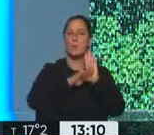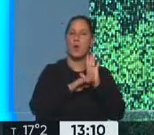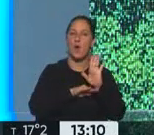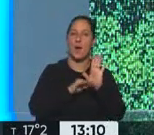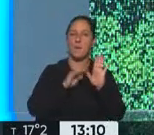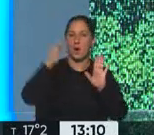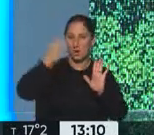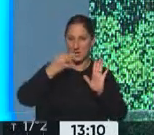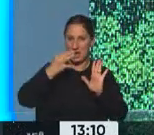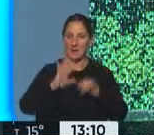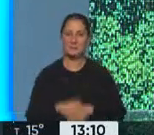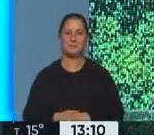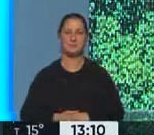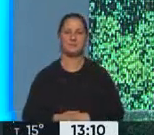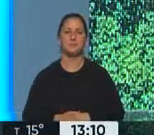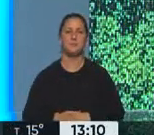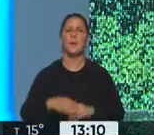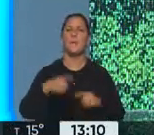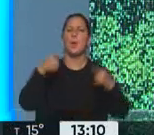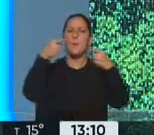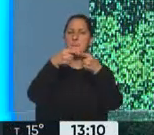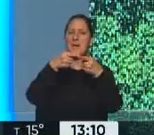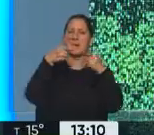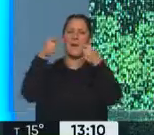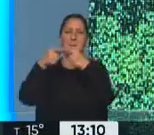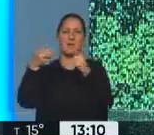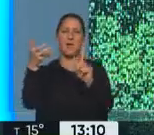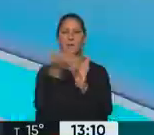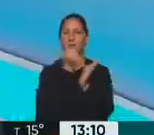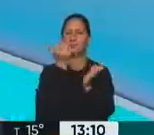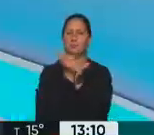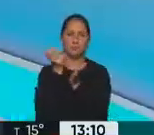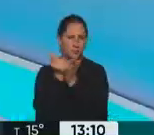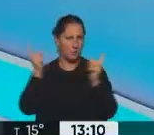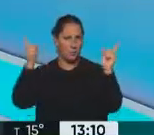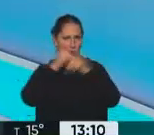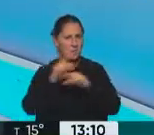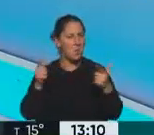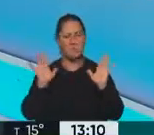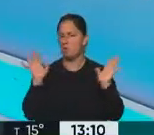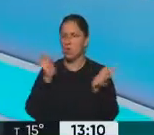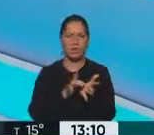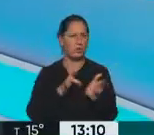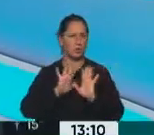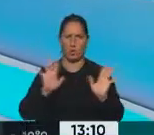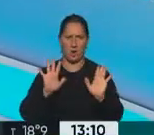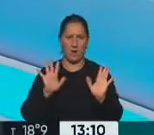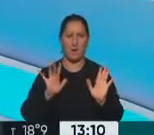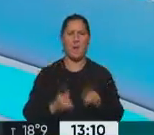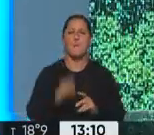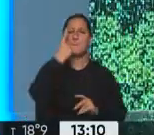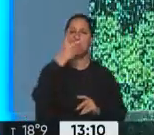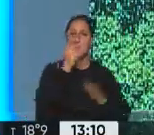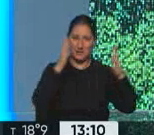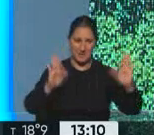original no así las metas las metas por ahora no habría inconvenientes no se toman inconvenientes es decir el primer